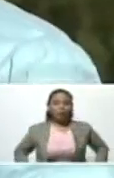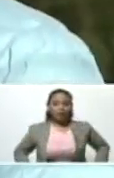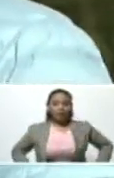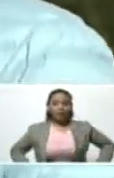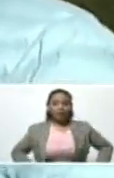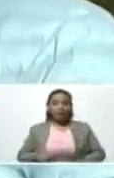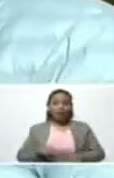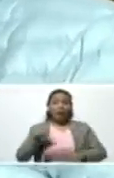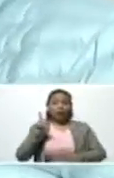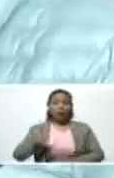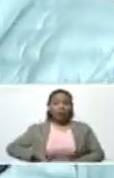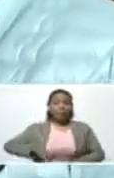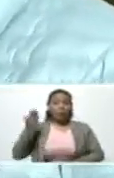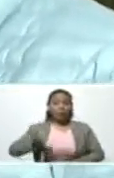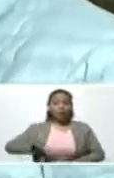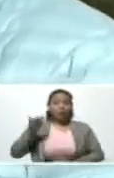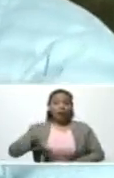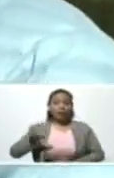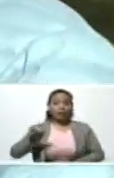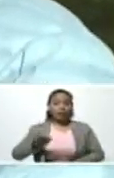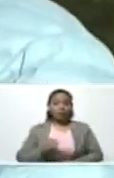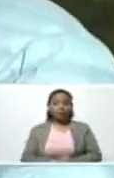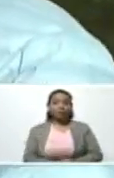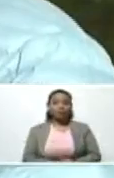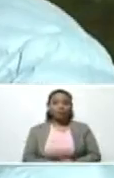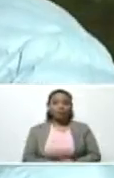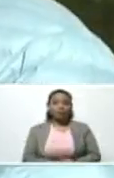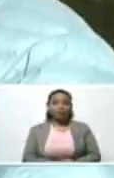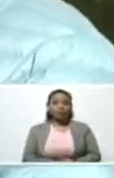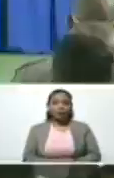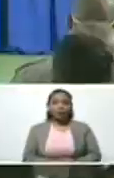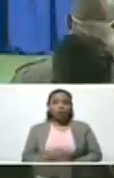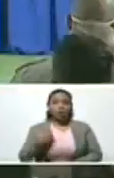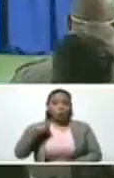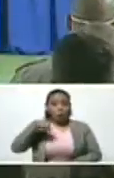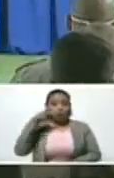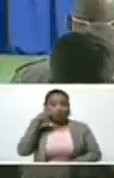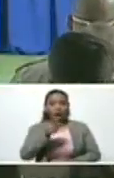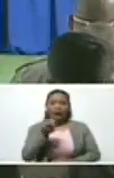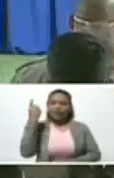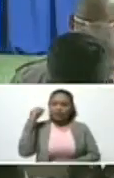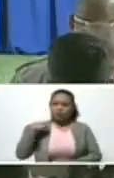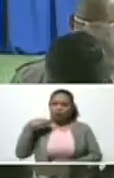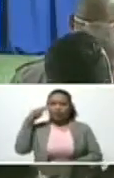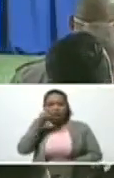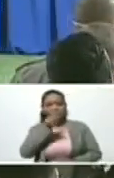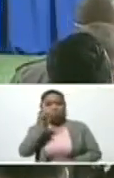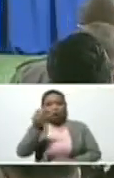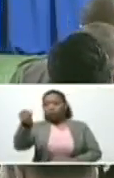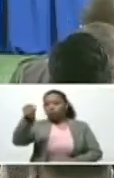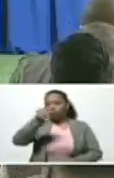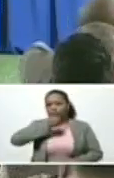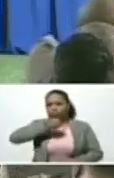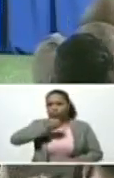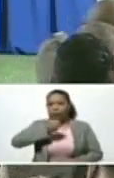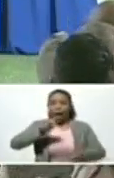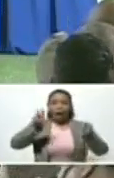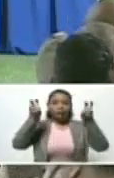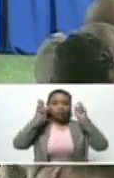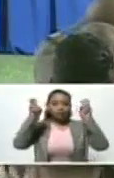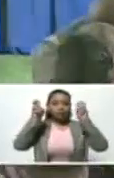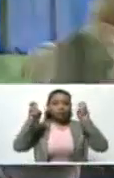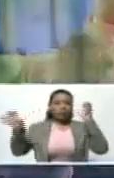Extremadamente importante la protección de las cuencas. Es correcto, es correcto. Hoy estaba viendo, o ayer estaba viendo, un reportaje del tema de